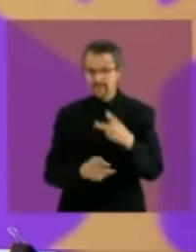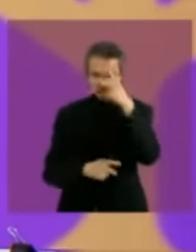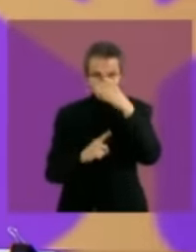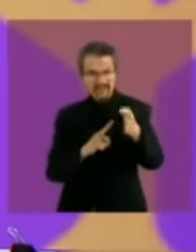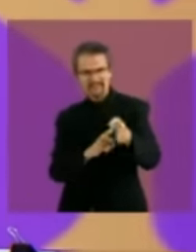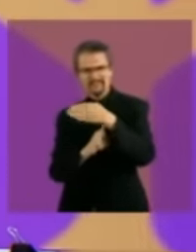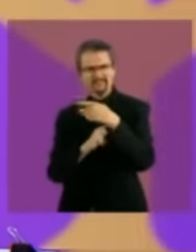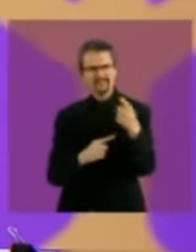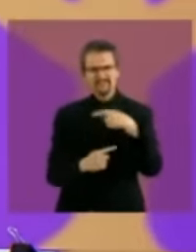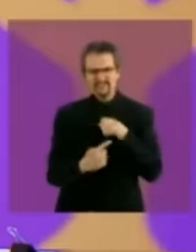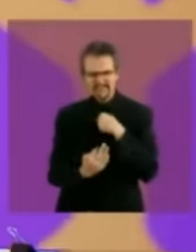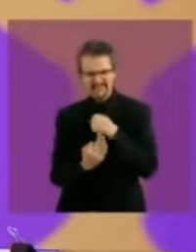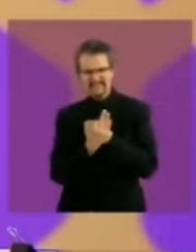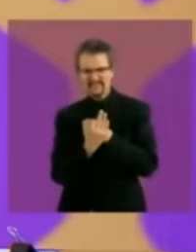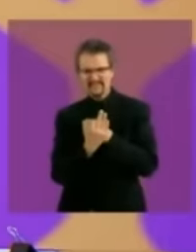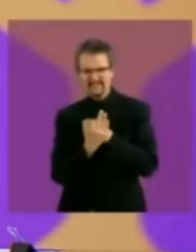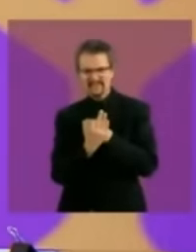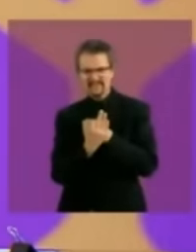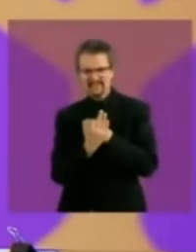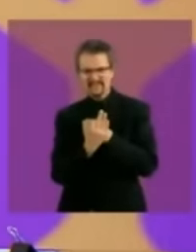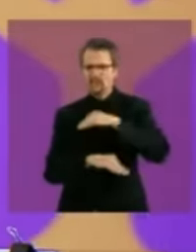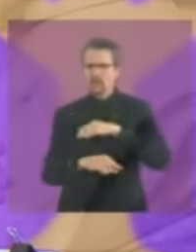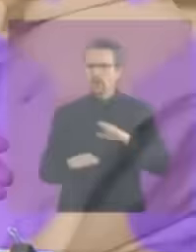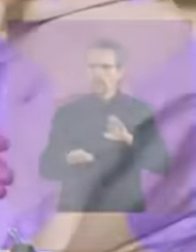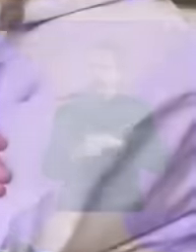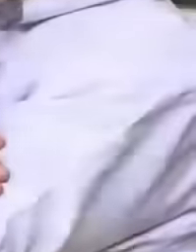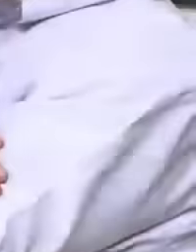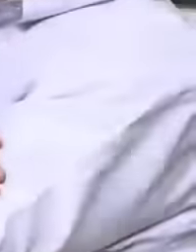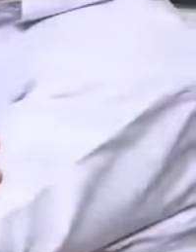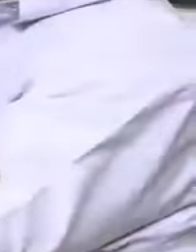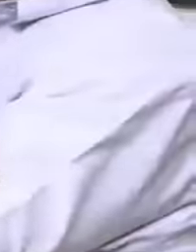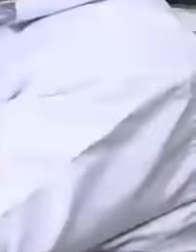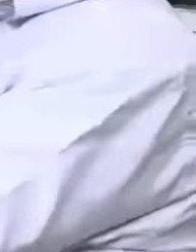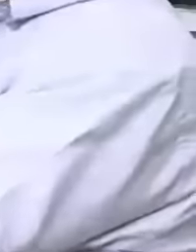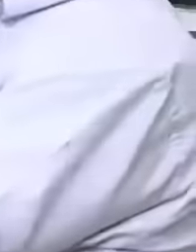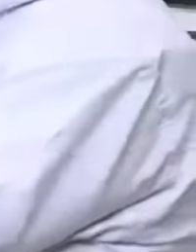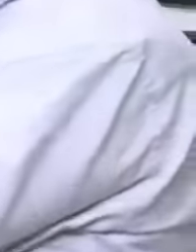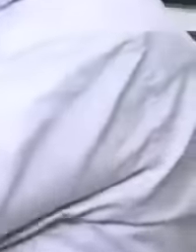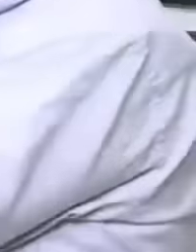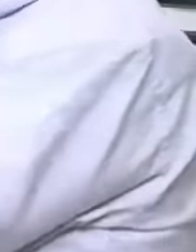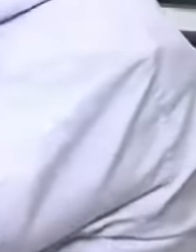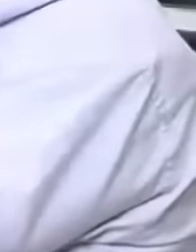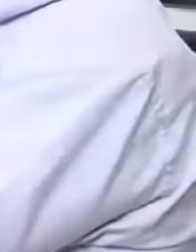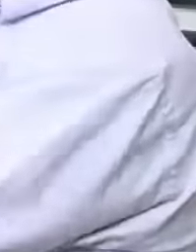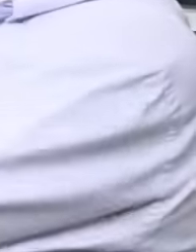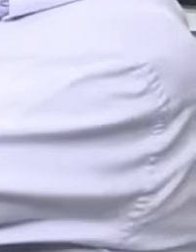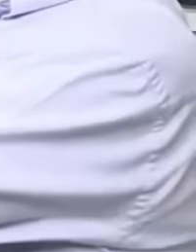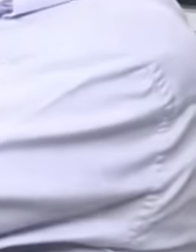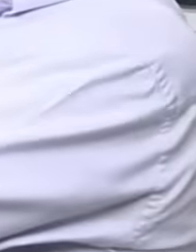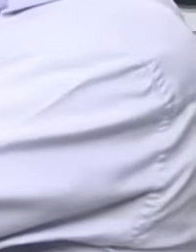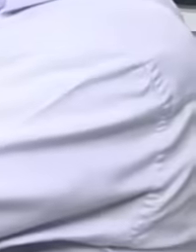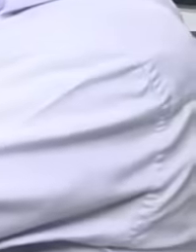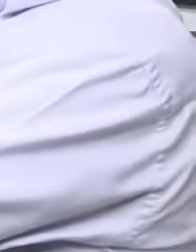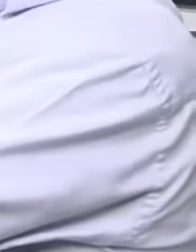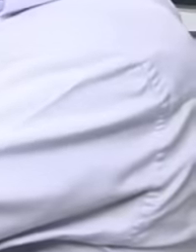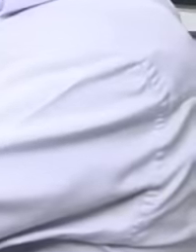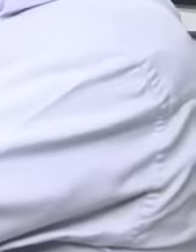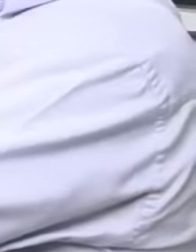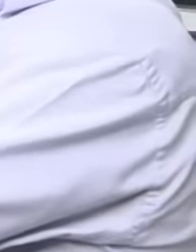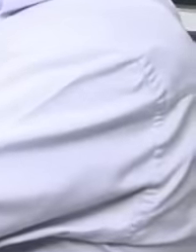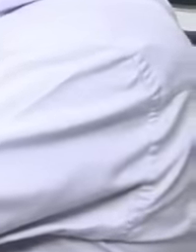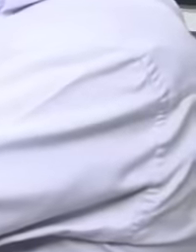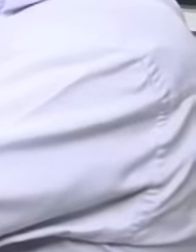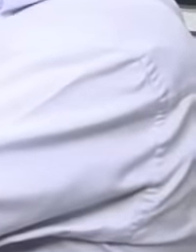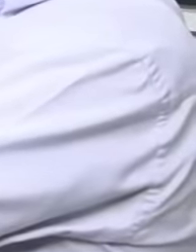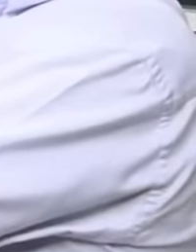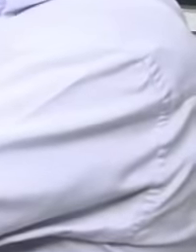real en su personalidad, en cómo reaccionarían ante escenarios imprevistos, cómo reaccionarían ante escenarios complejos,